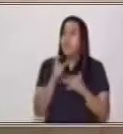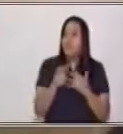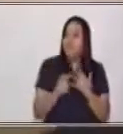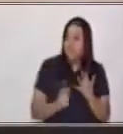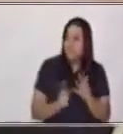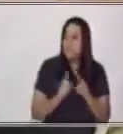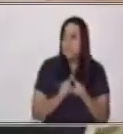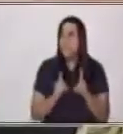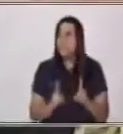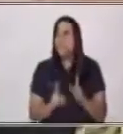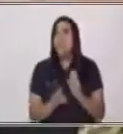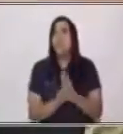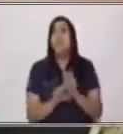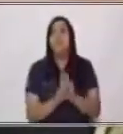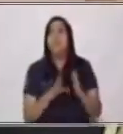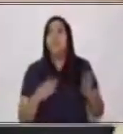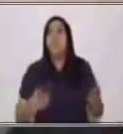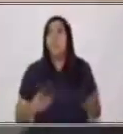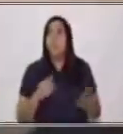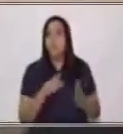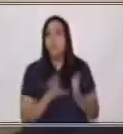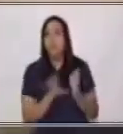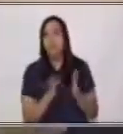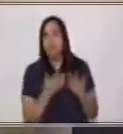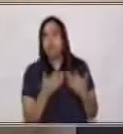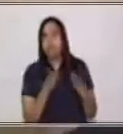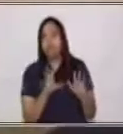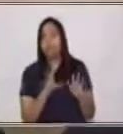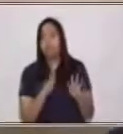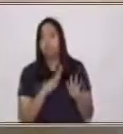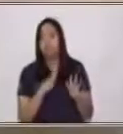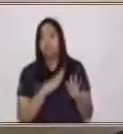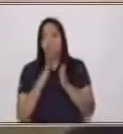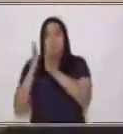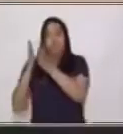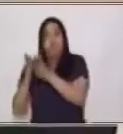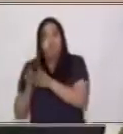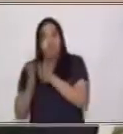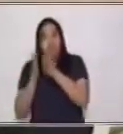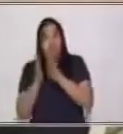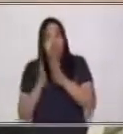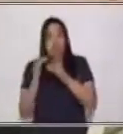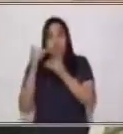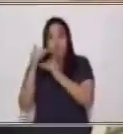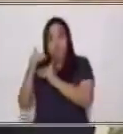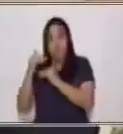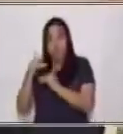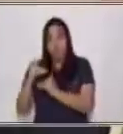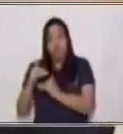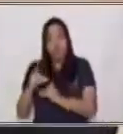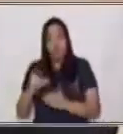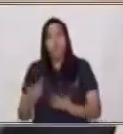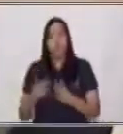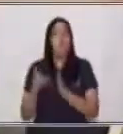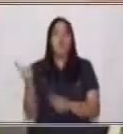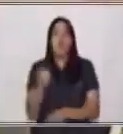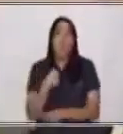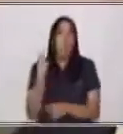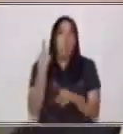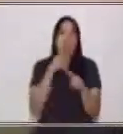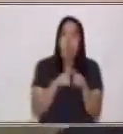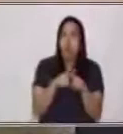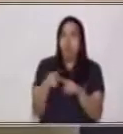van creciendo hacia abajo. Tenemos la fila 1, la fila 2, hasta llegar a la fila m.